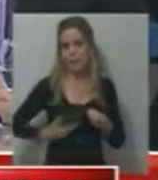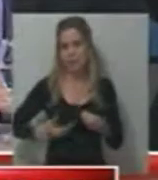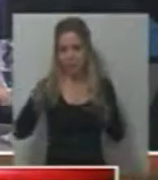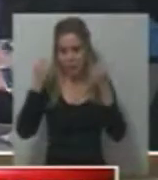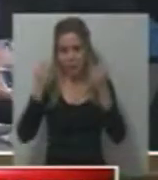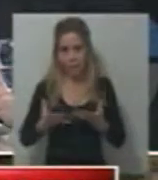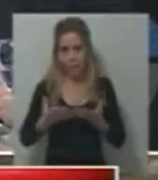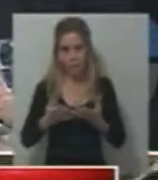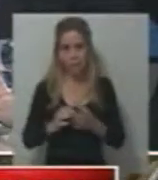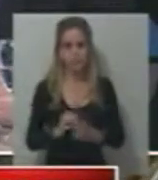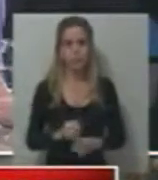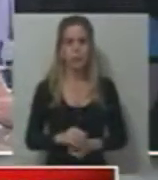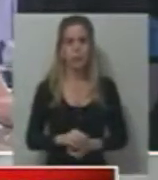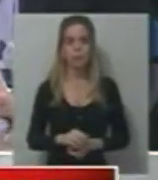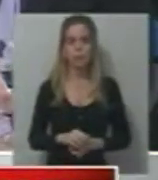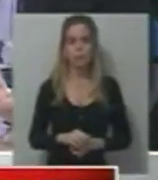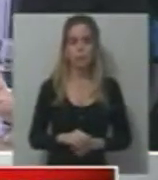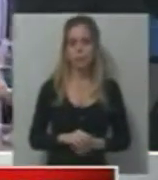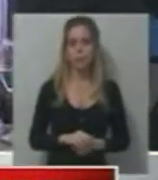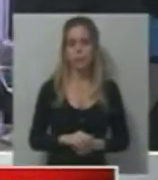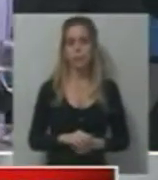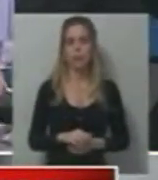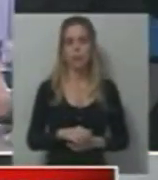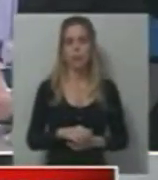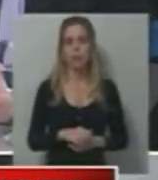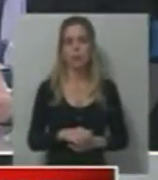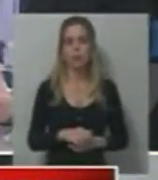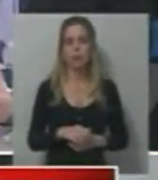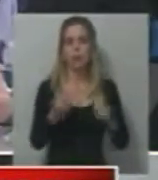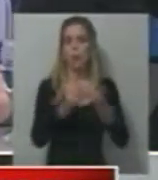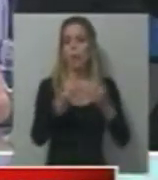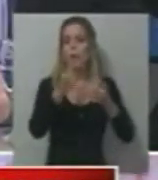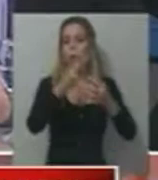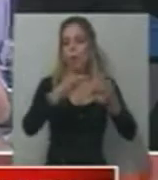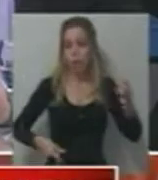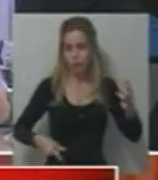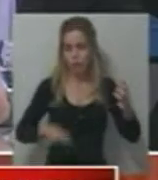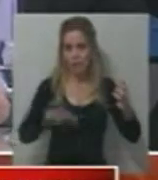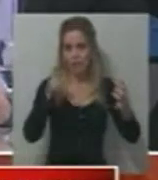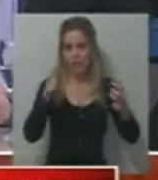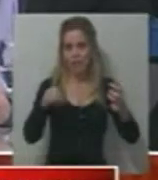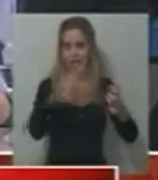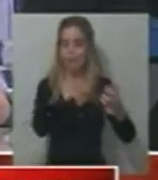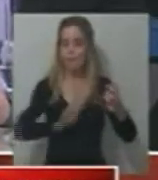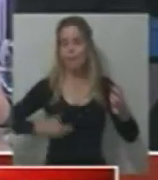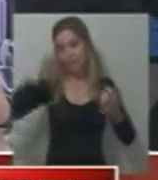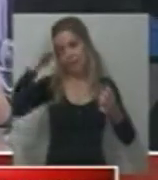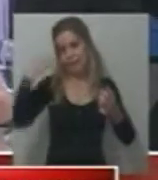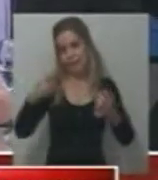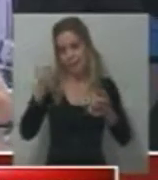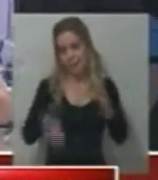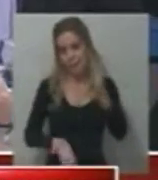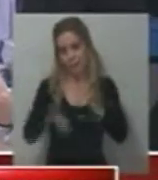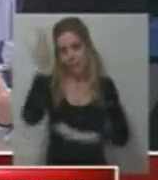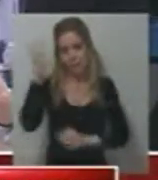dicen las consultoras, ¿no? Yo me niego a creer que las calzas puedan. Lo que te estoy diciendo es que hubo una sumatoria de cosas que generó que la presidenta aumente su